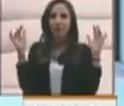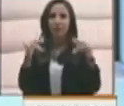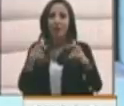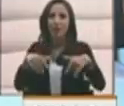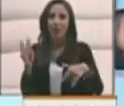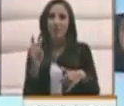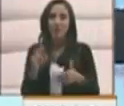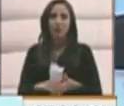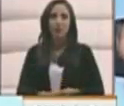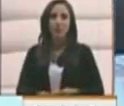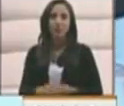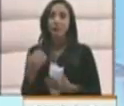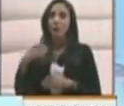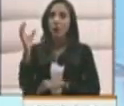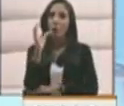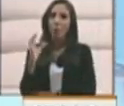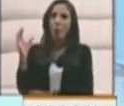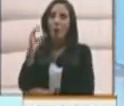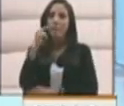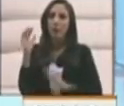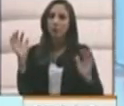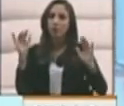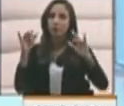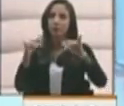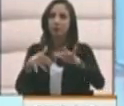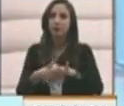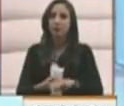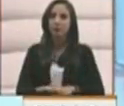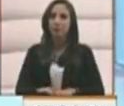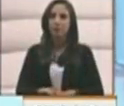el ejército colombiano, ahora